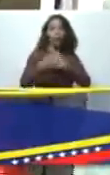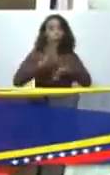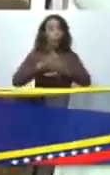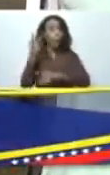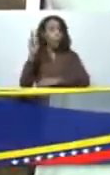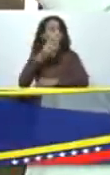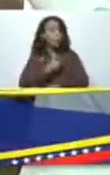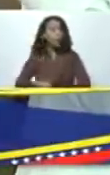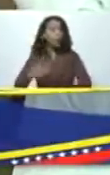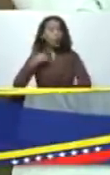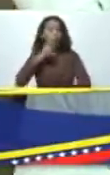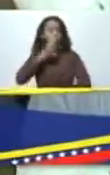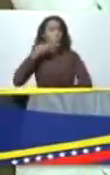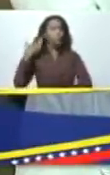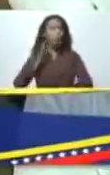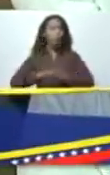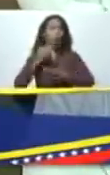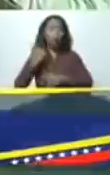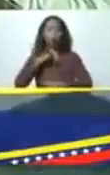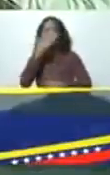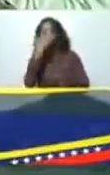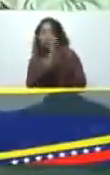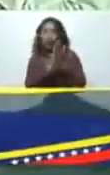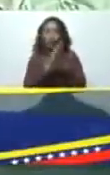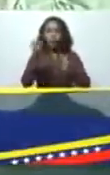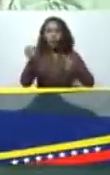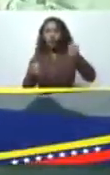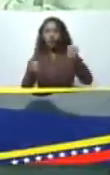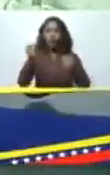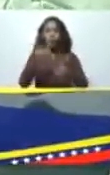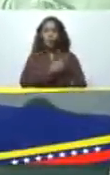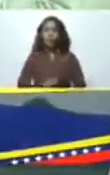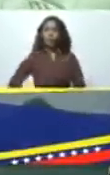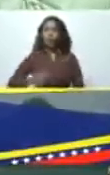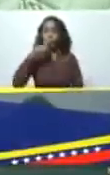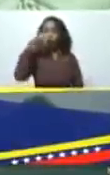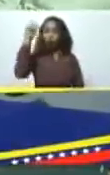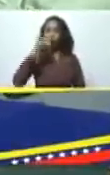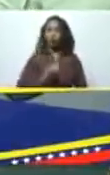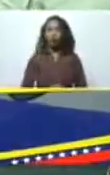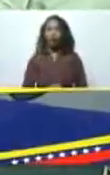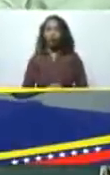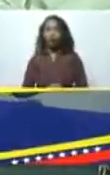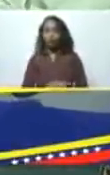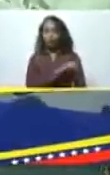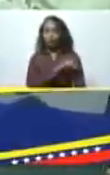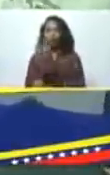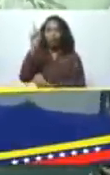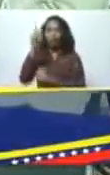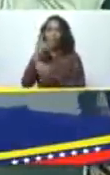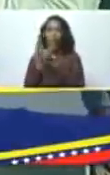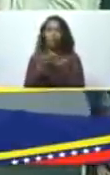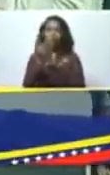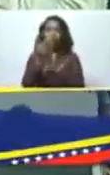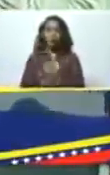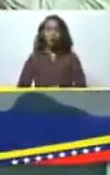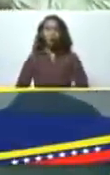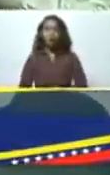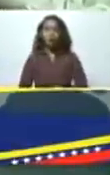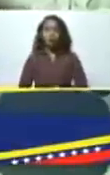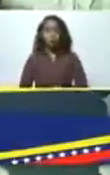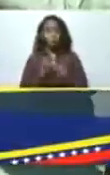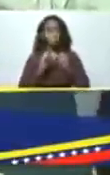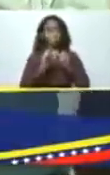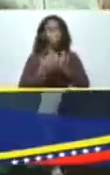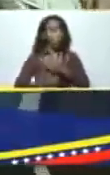ruboriza decirlo, entre otras cosas porque hemos tenido al frente del timón al presidente Nicolás Maduro. Un placer, gracias, Ricardo. Bueno, sigue